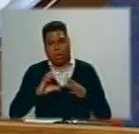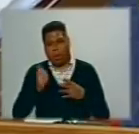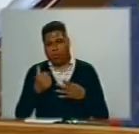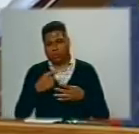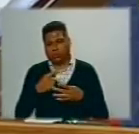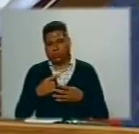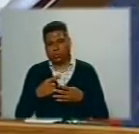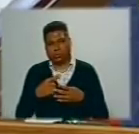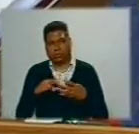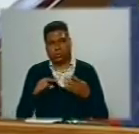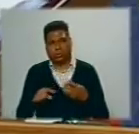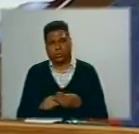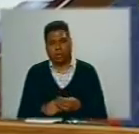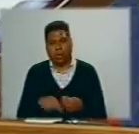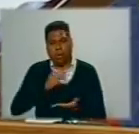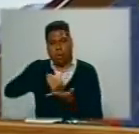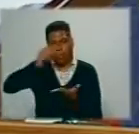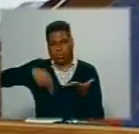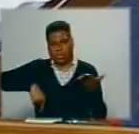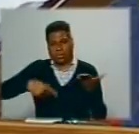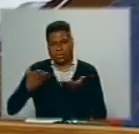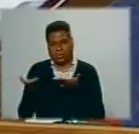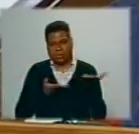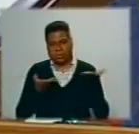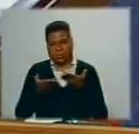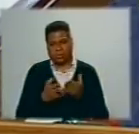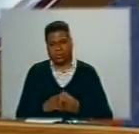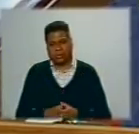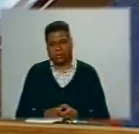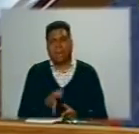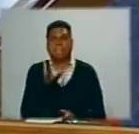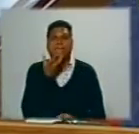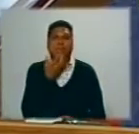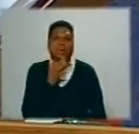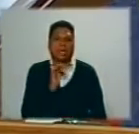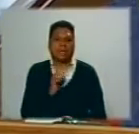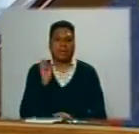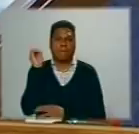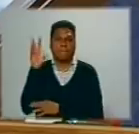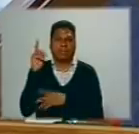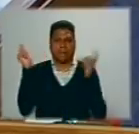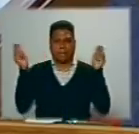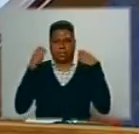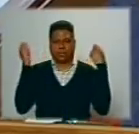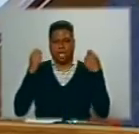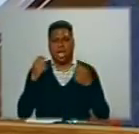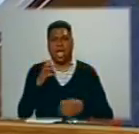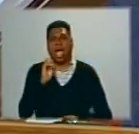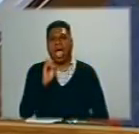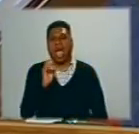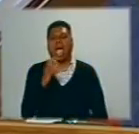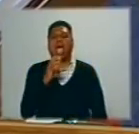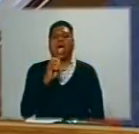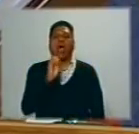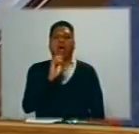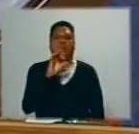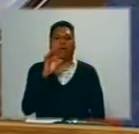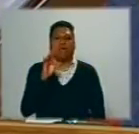a la contratación de un servicio, salvo que la venta haya sido promocionada como una oferta en la cual se